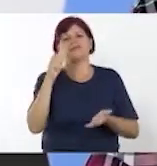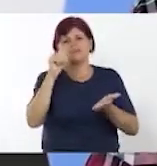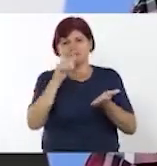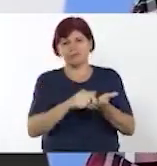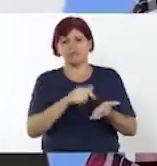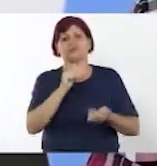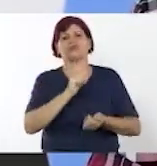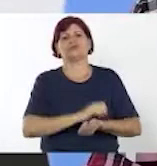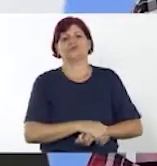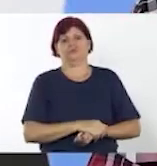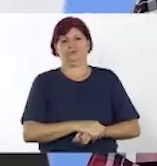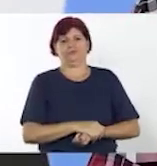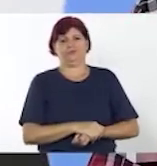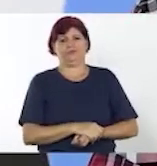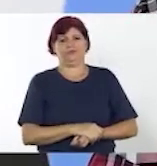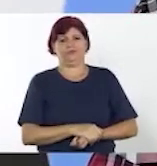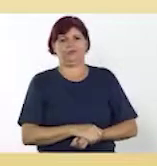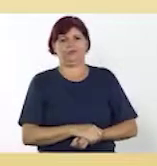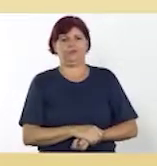puntos.